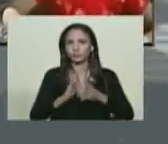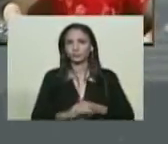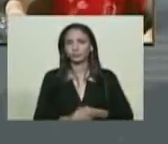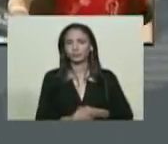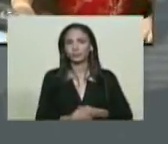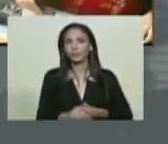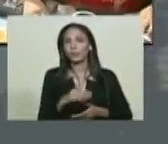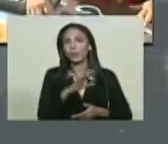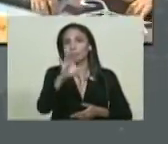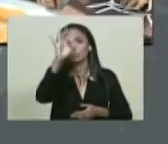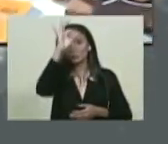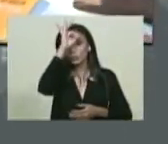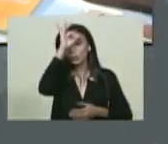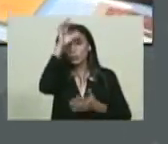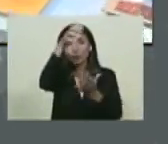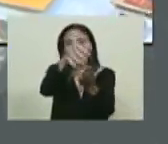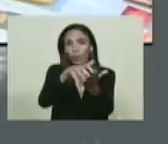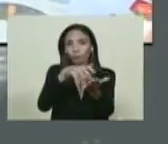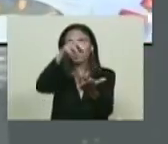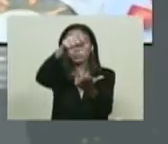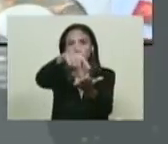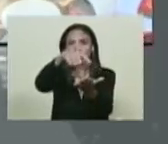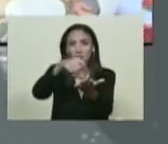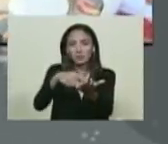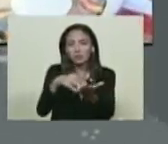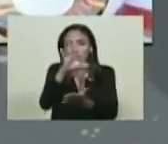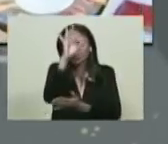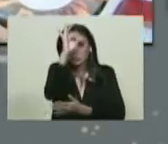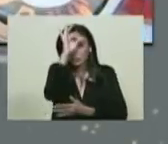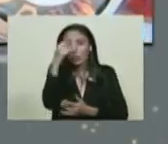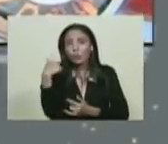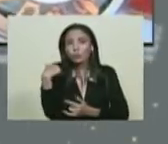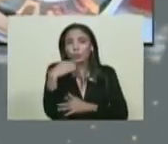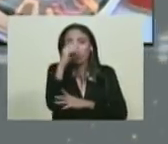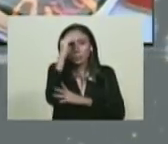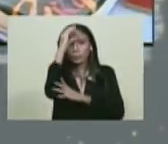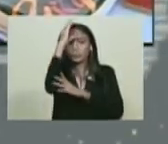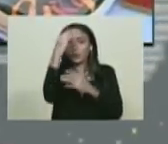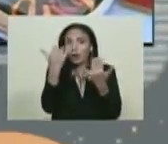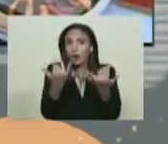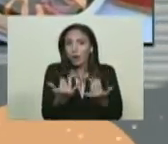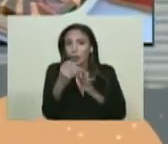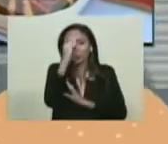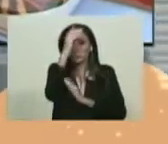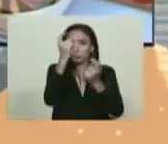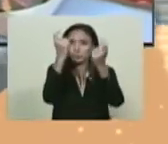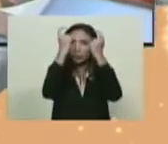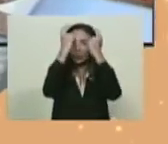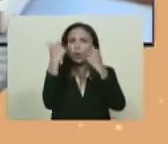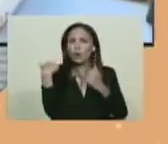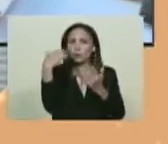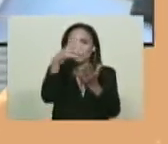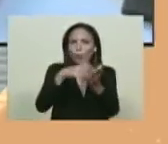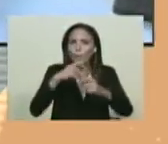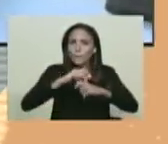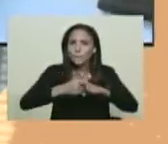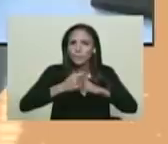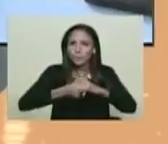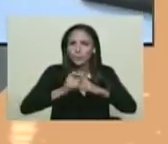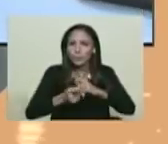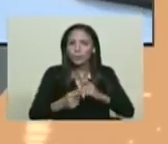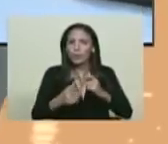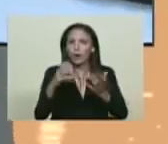no sabemos lo que es sembrar la tierra. Lo estoy aprendiendo y ahora. Yo siembro papas con unas semillas que me dieron